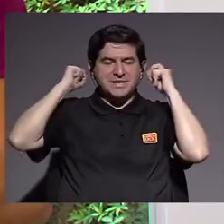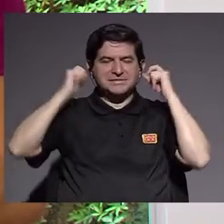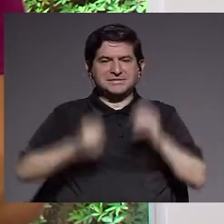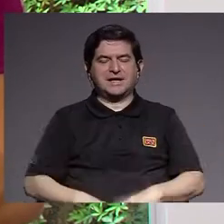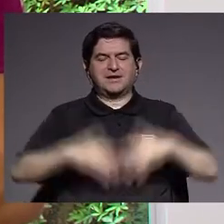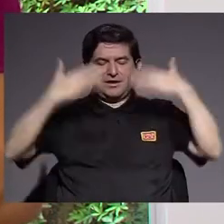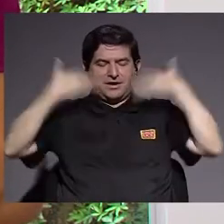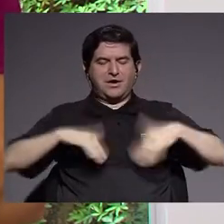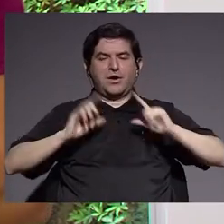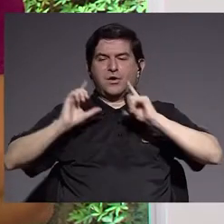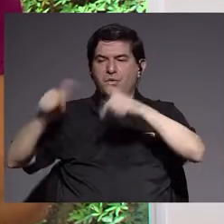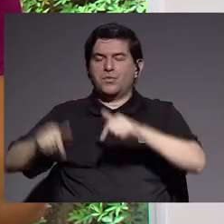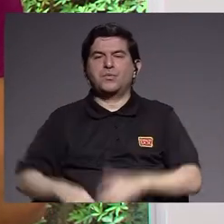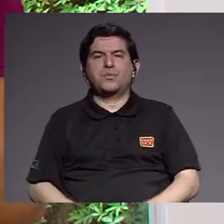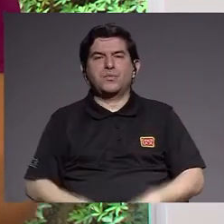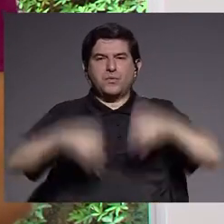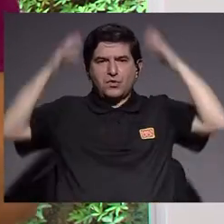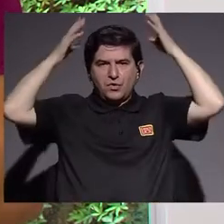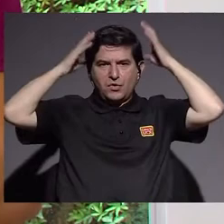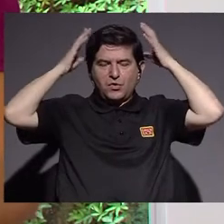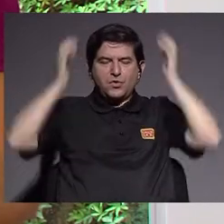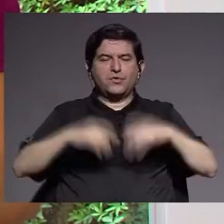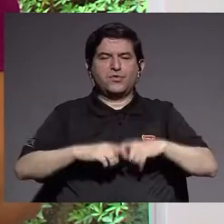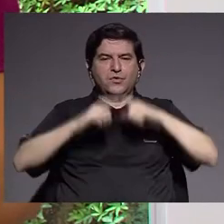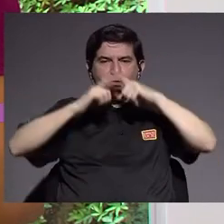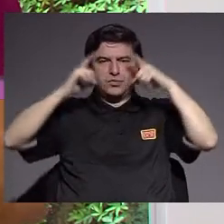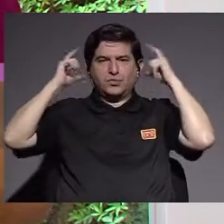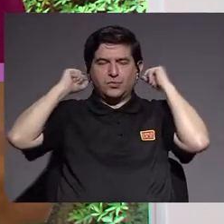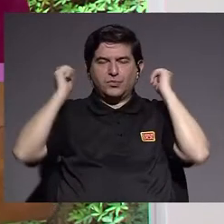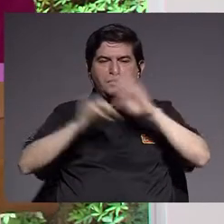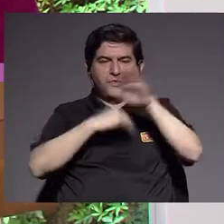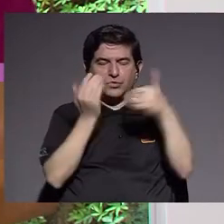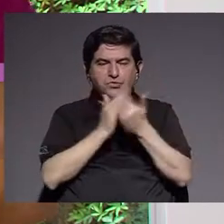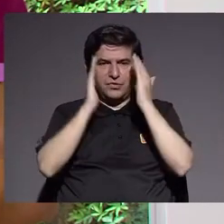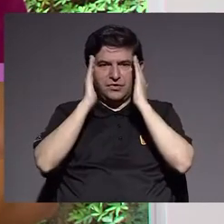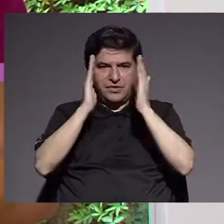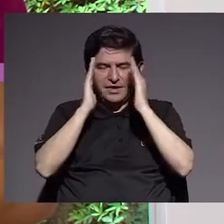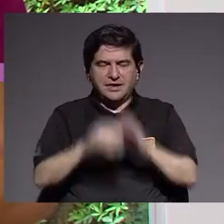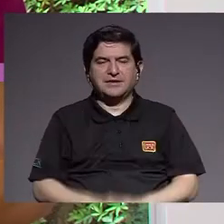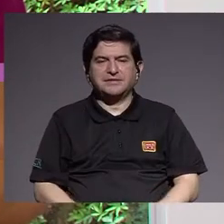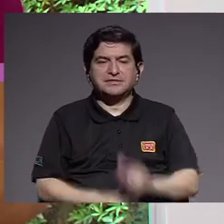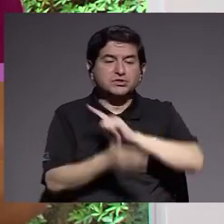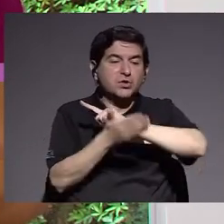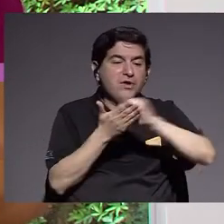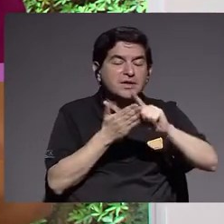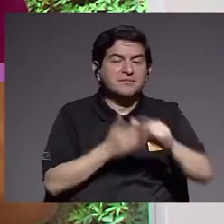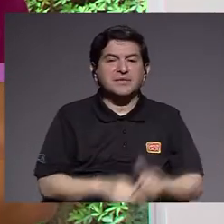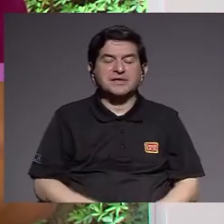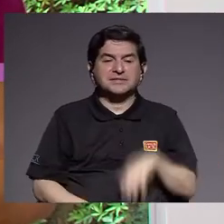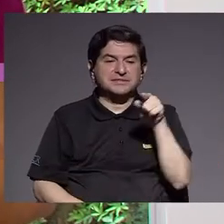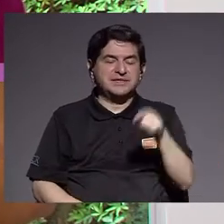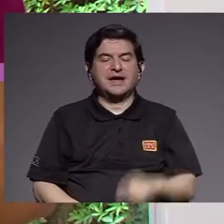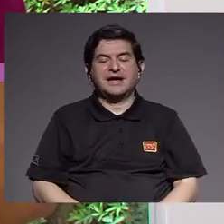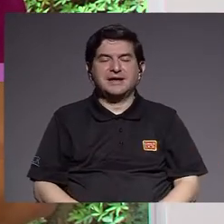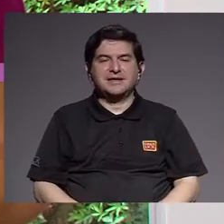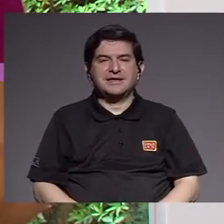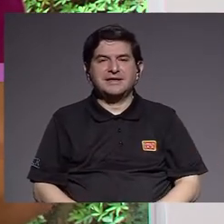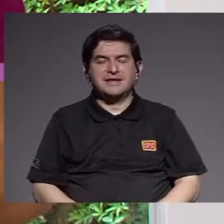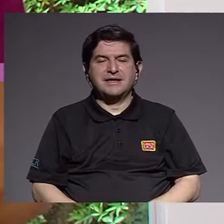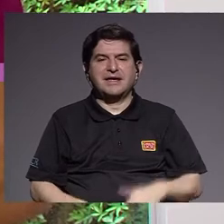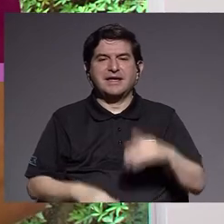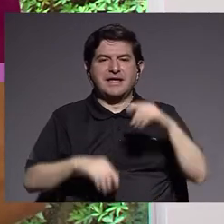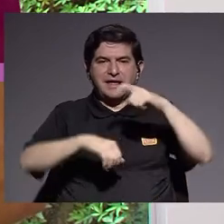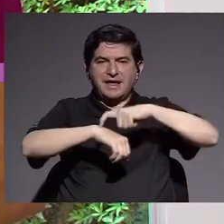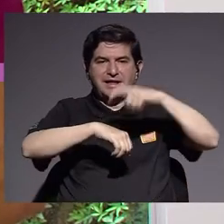mascarillas a variantes y charles polvos cubrebocas hay todo un lineamiento para la atención de un paciente desinfección de las unidades entre